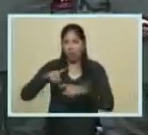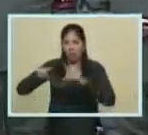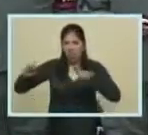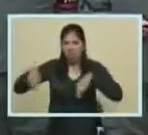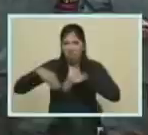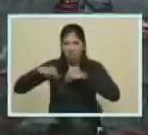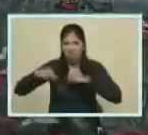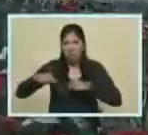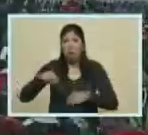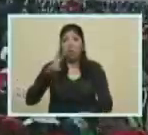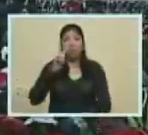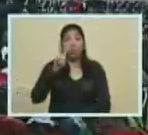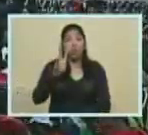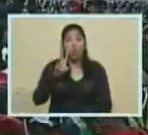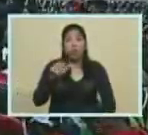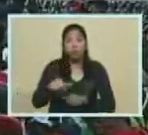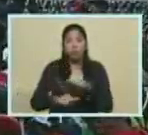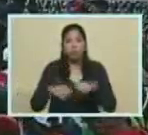oligarcas, dos siglos.